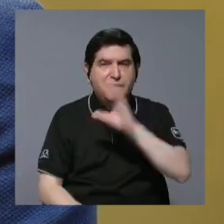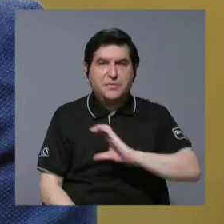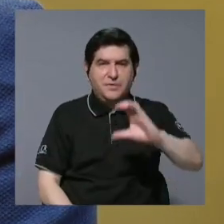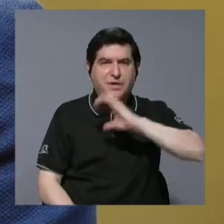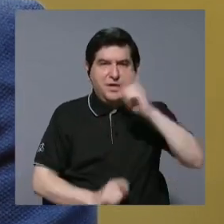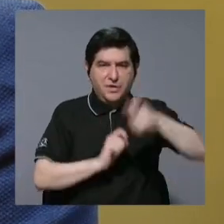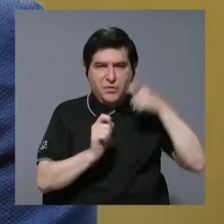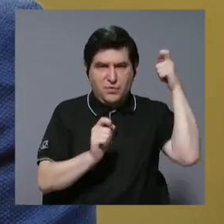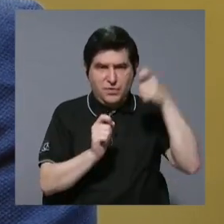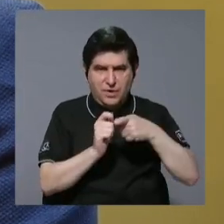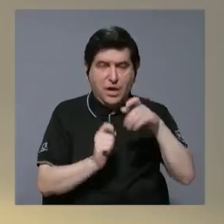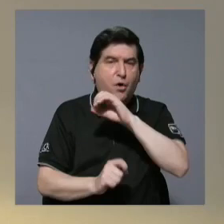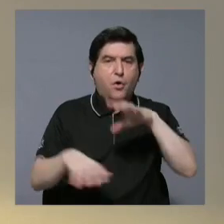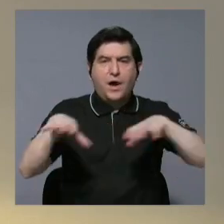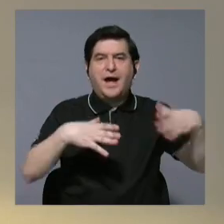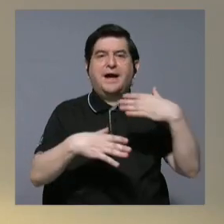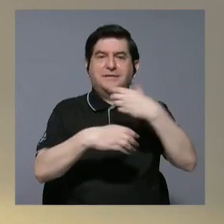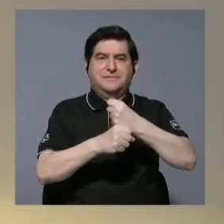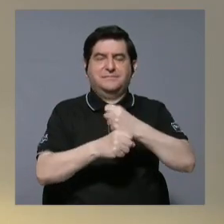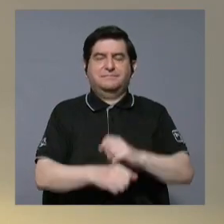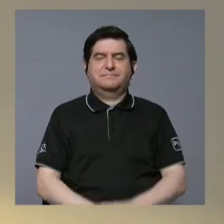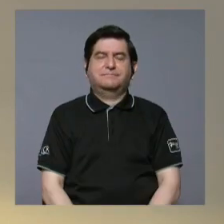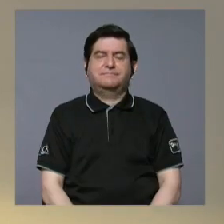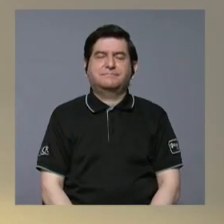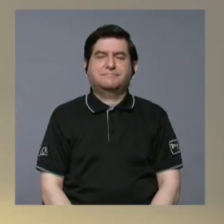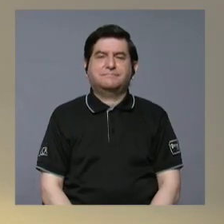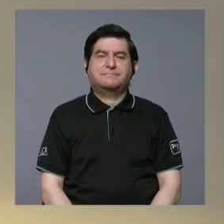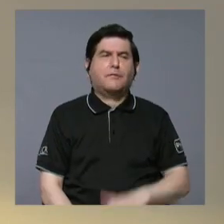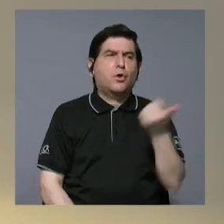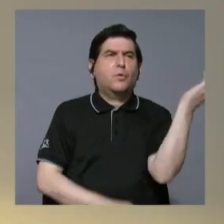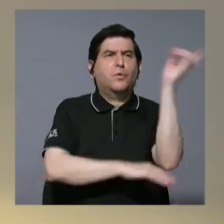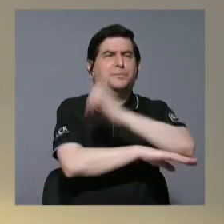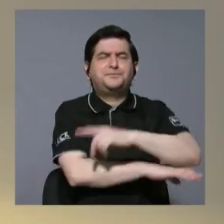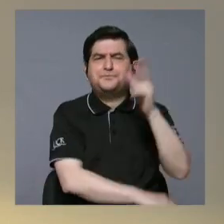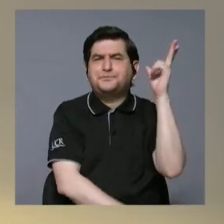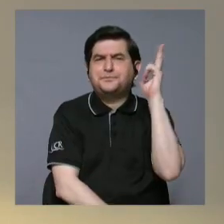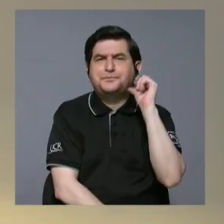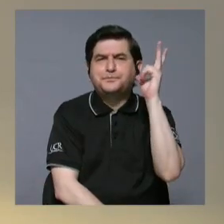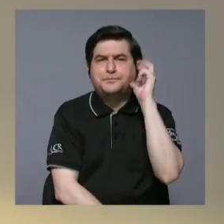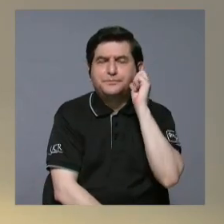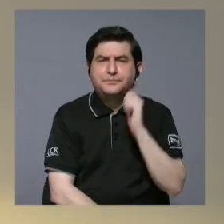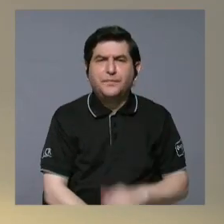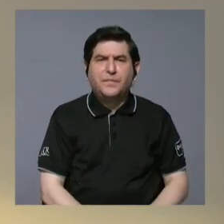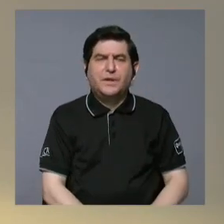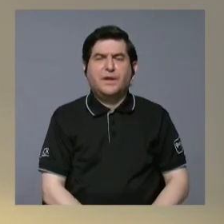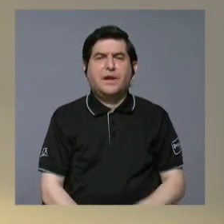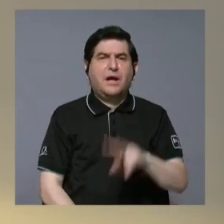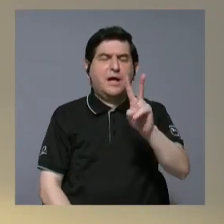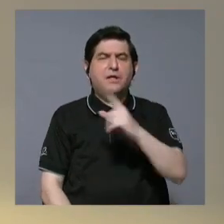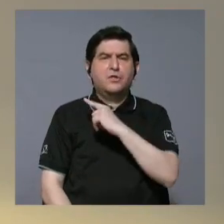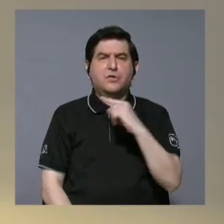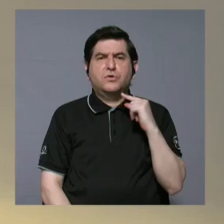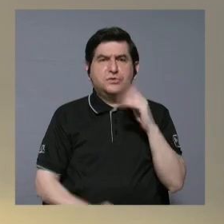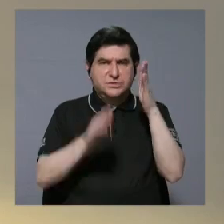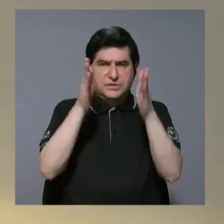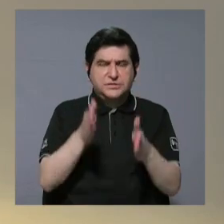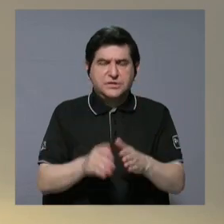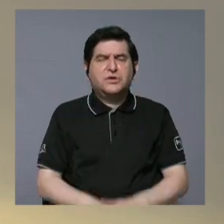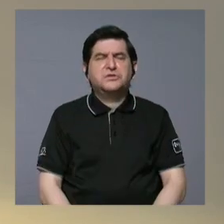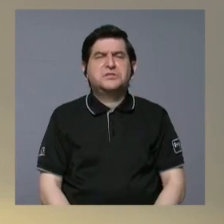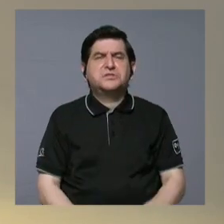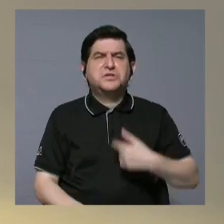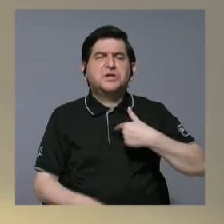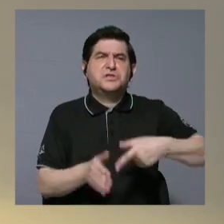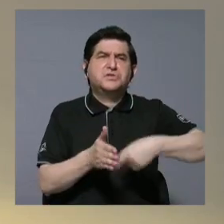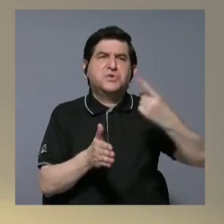comportamiento o acción. Estaba el otro día escuchando a un par de curas que yo escucho alguna